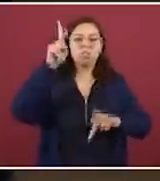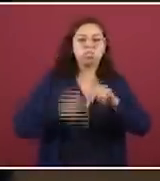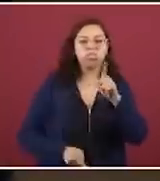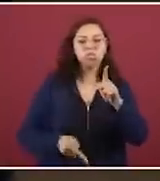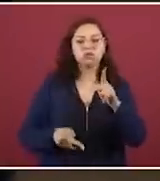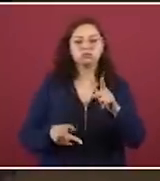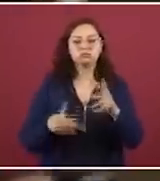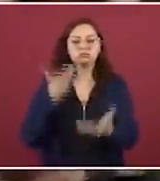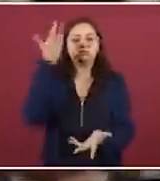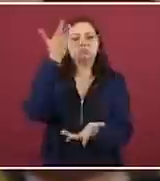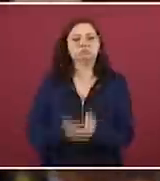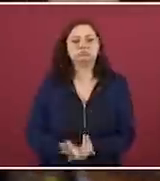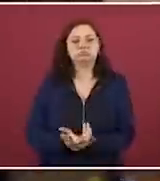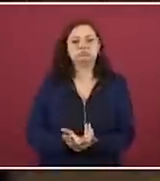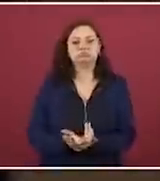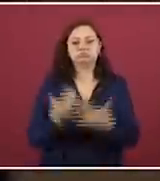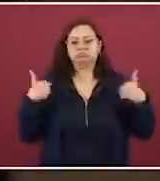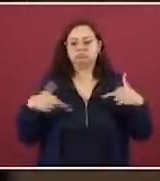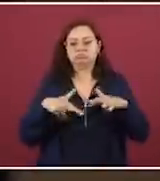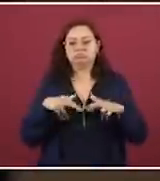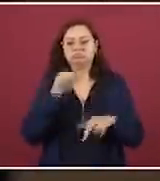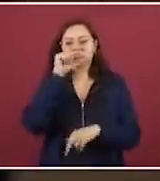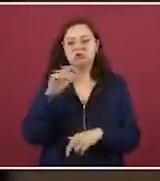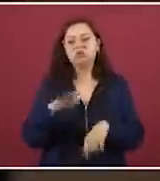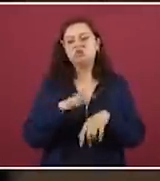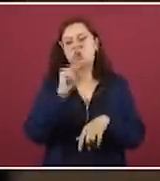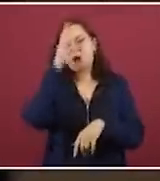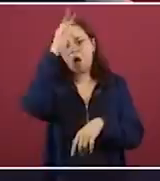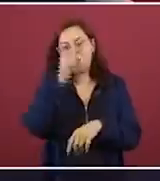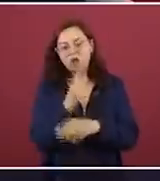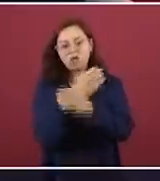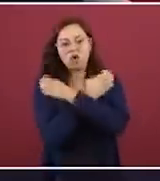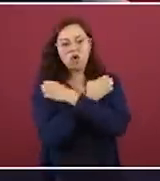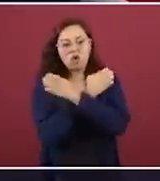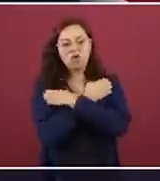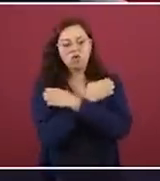¿Usted estaría dispuesta a reunirse con ellos para dialogar y poner